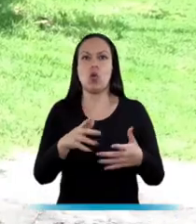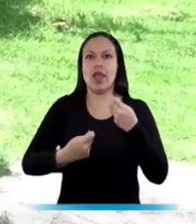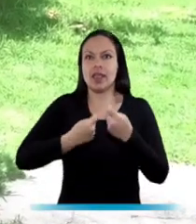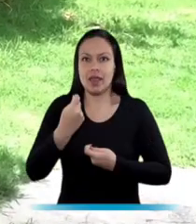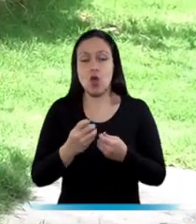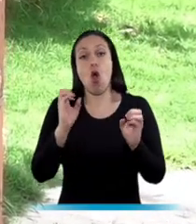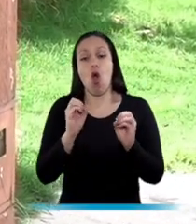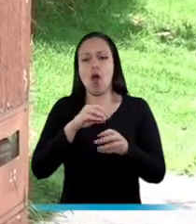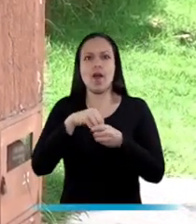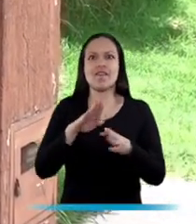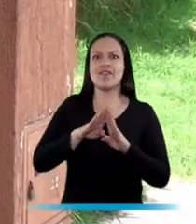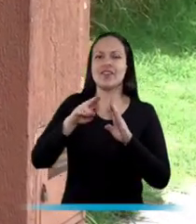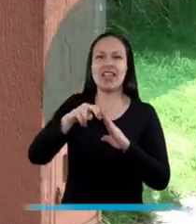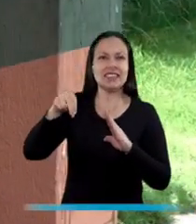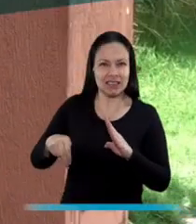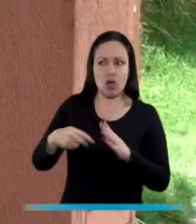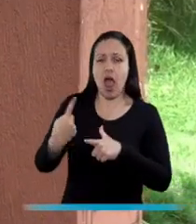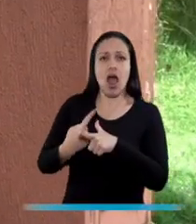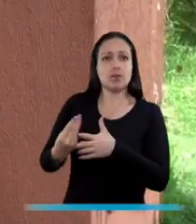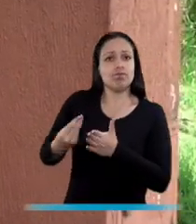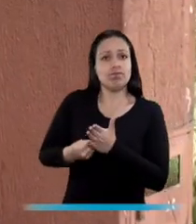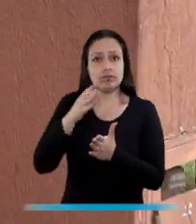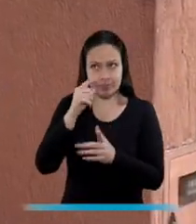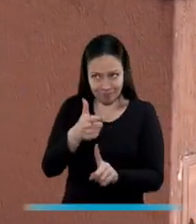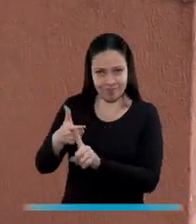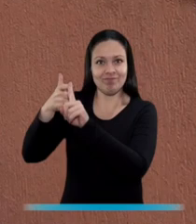Procu. Contáctenos en nuestra línea telefónica nacional